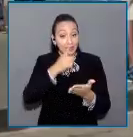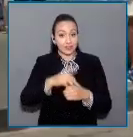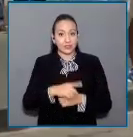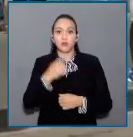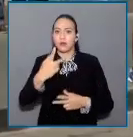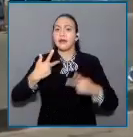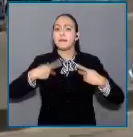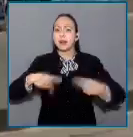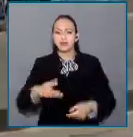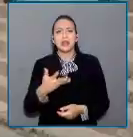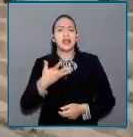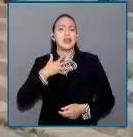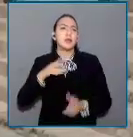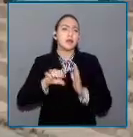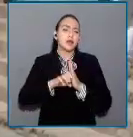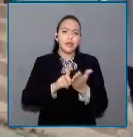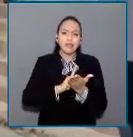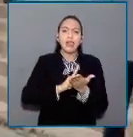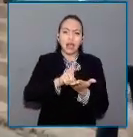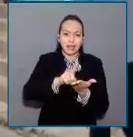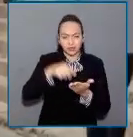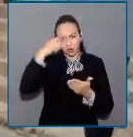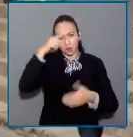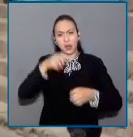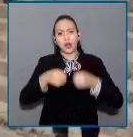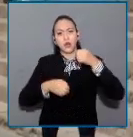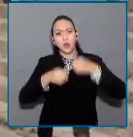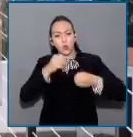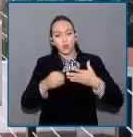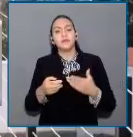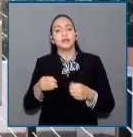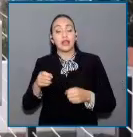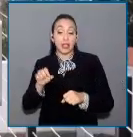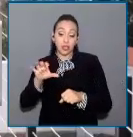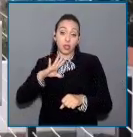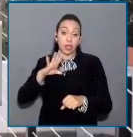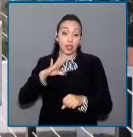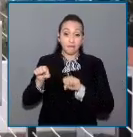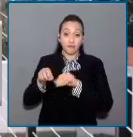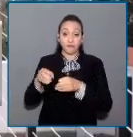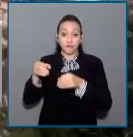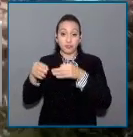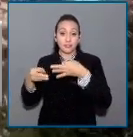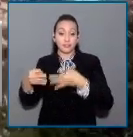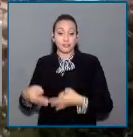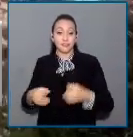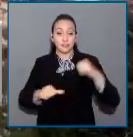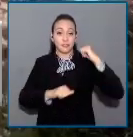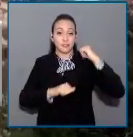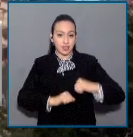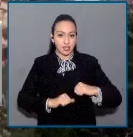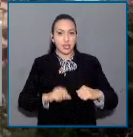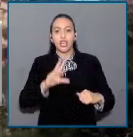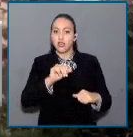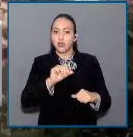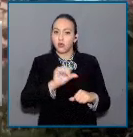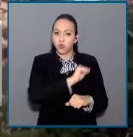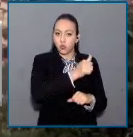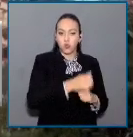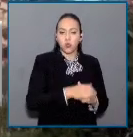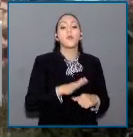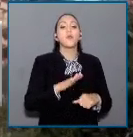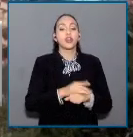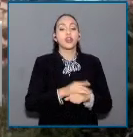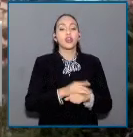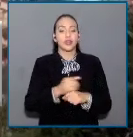previamente establecidos y la prohibición de tribunales especiales. Esta disposición facultaba al presidente de dicho